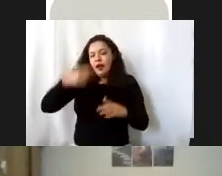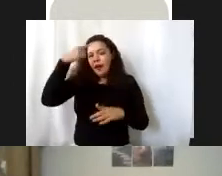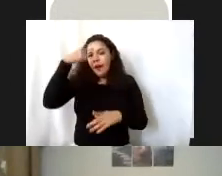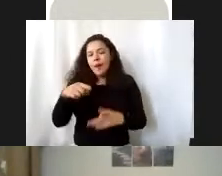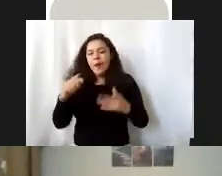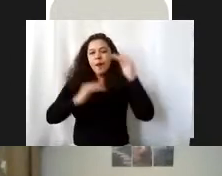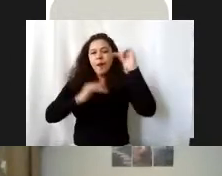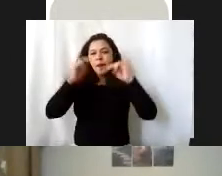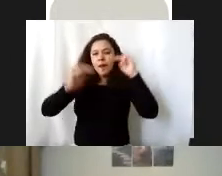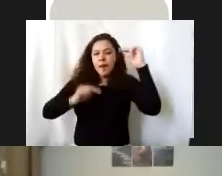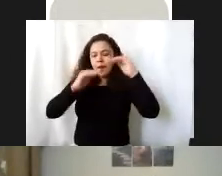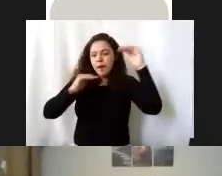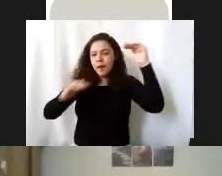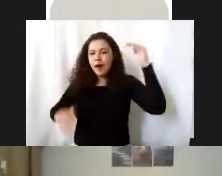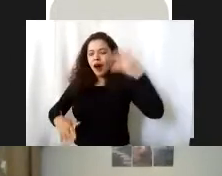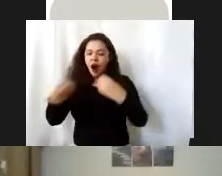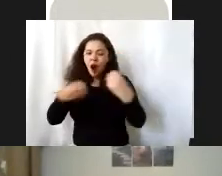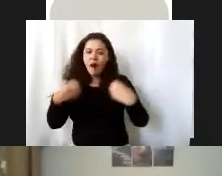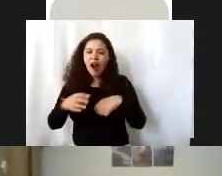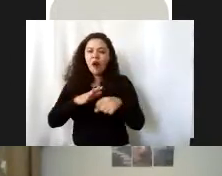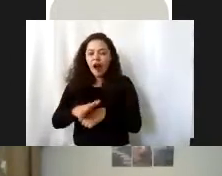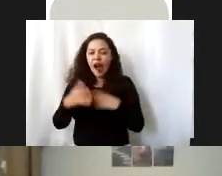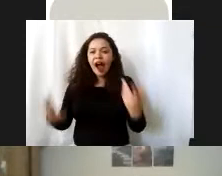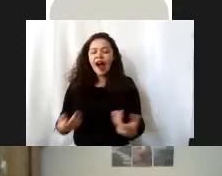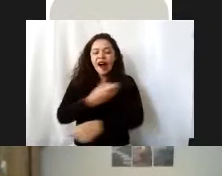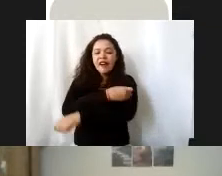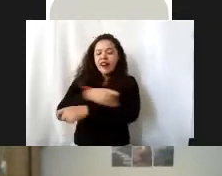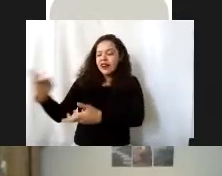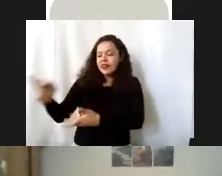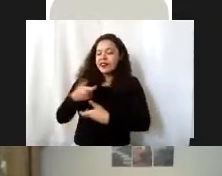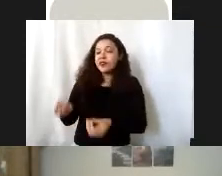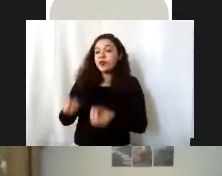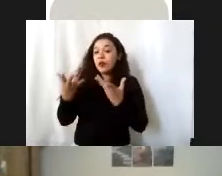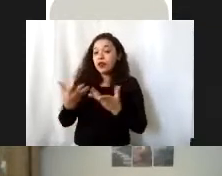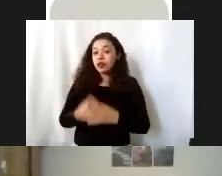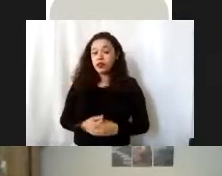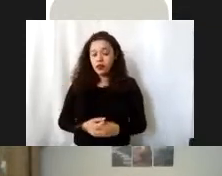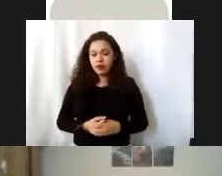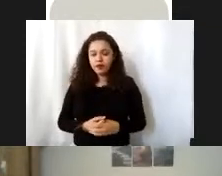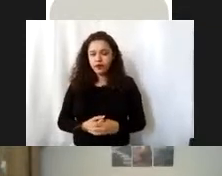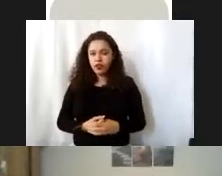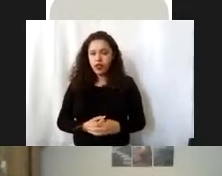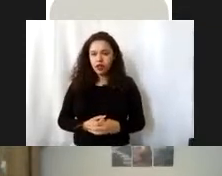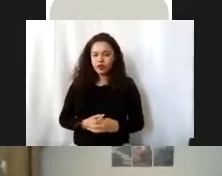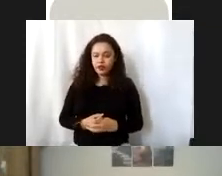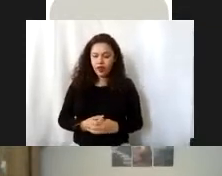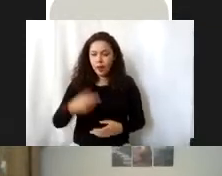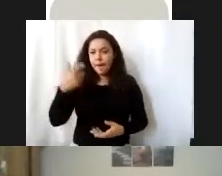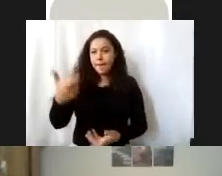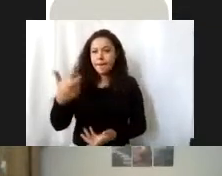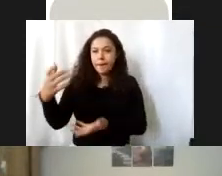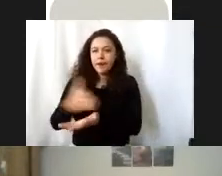de ocupaciones, ¿no? El ingreso familiar se tomará en cuenta el salario mínimo general